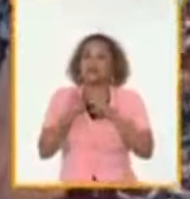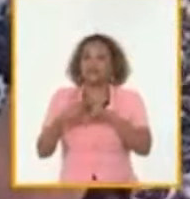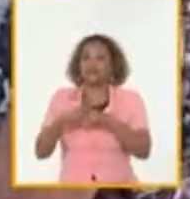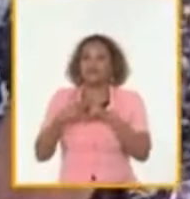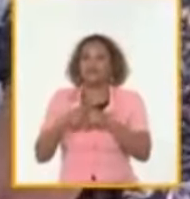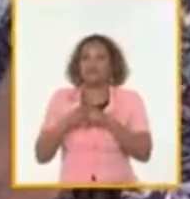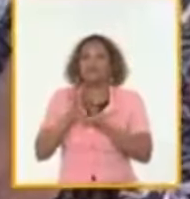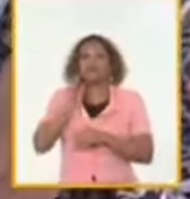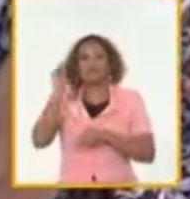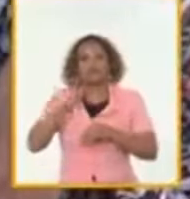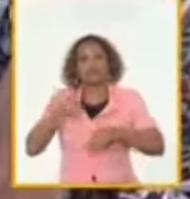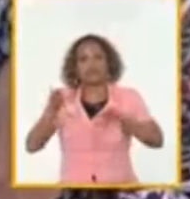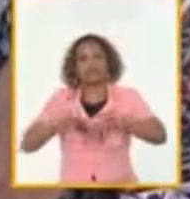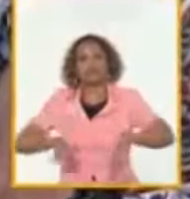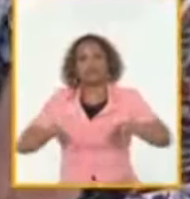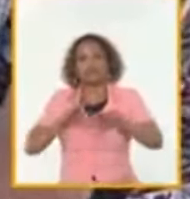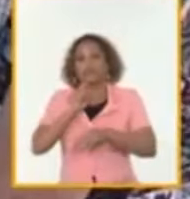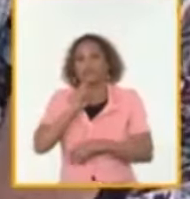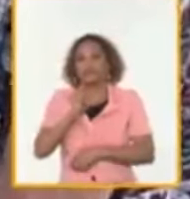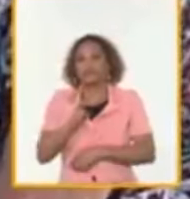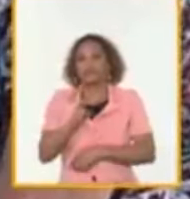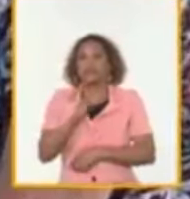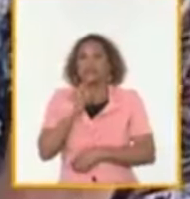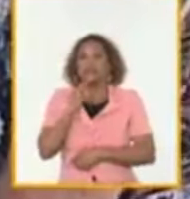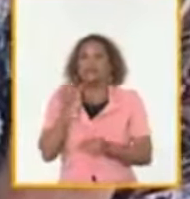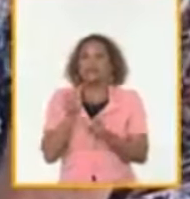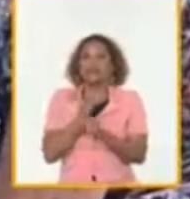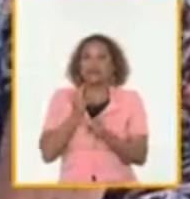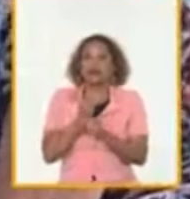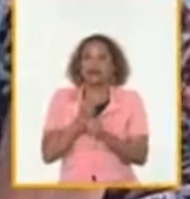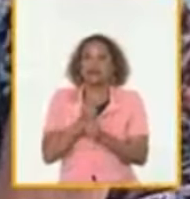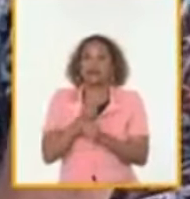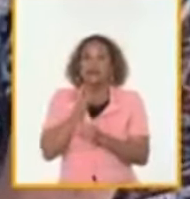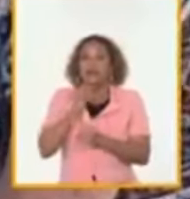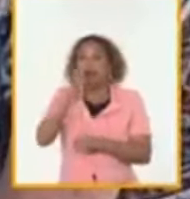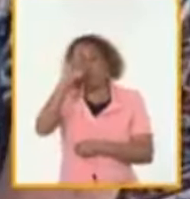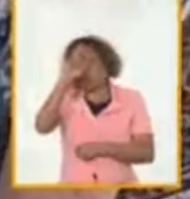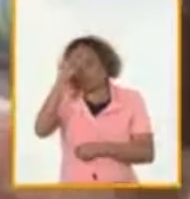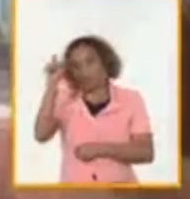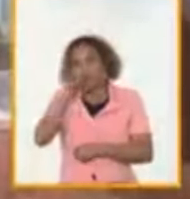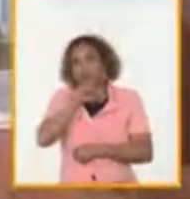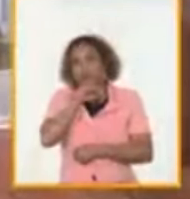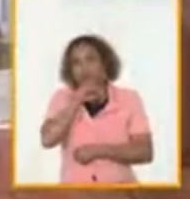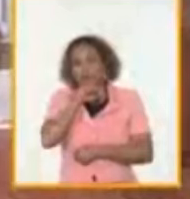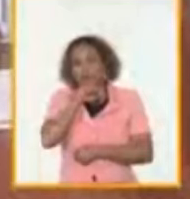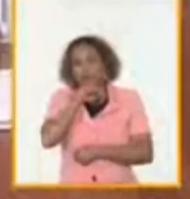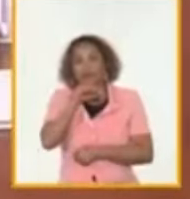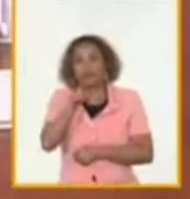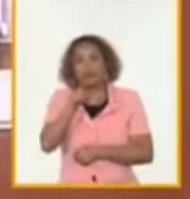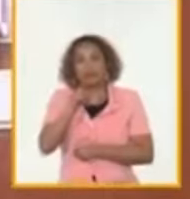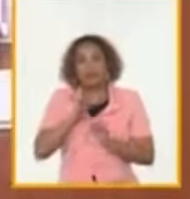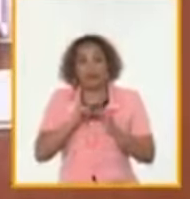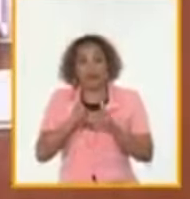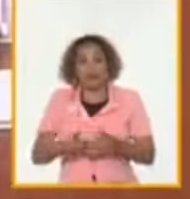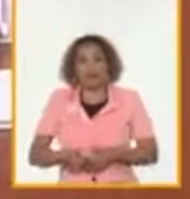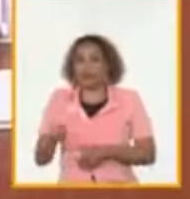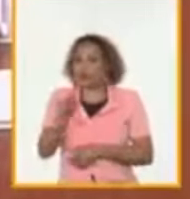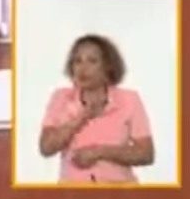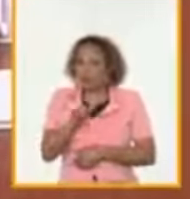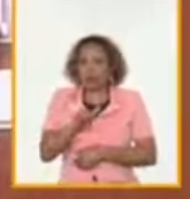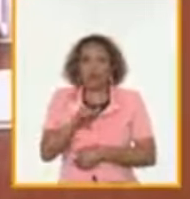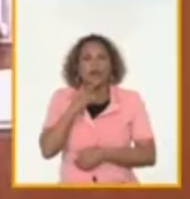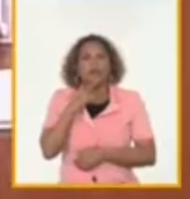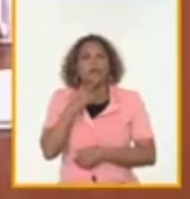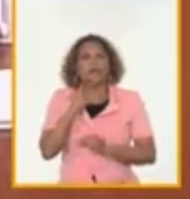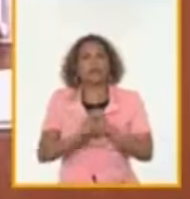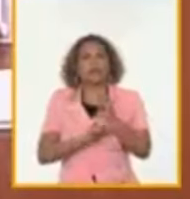hoy poder trabajar en todos estos lugares en el hospital materno de de aquí de la ciudad de Santa Clara que también se han venido haciendo un